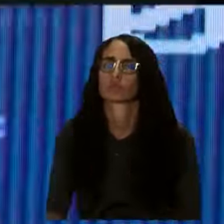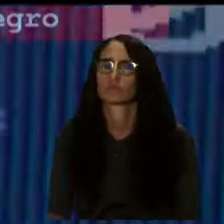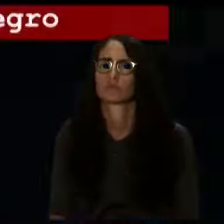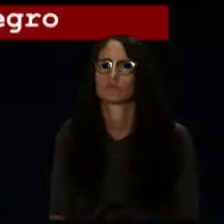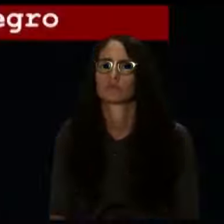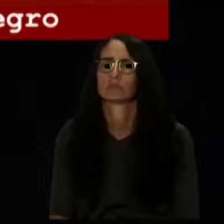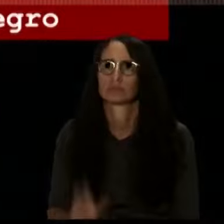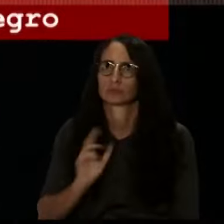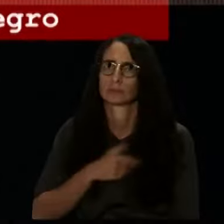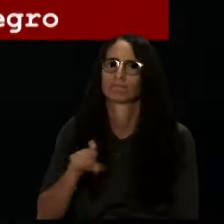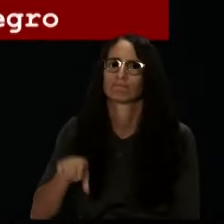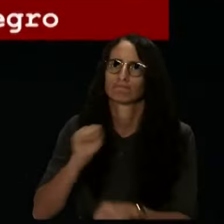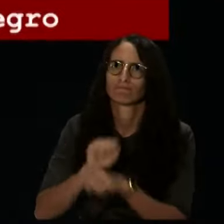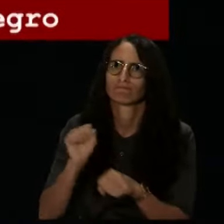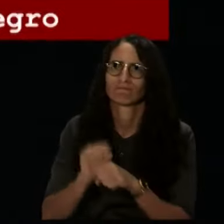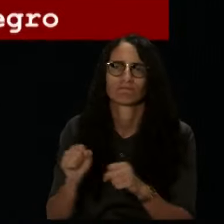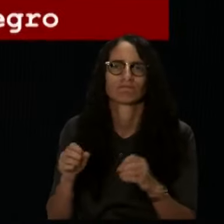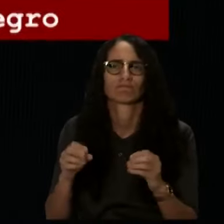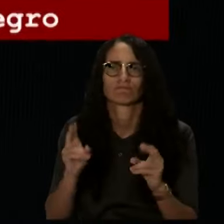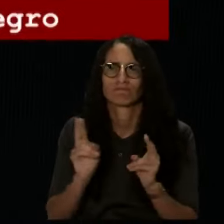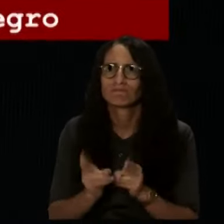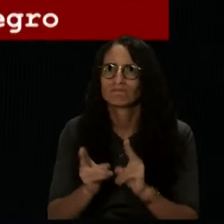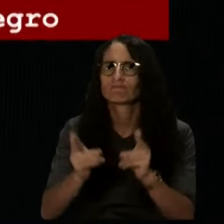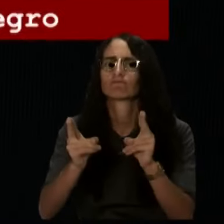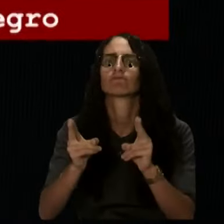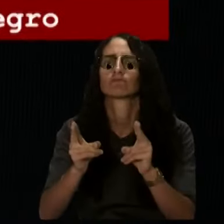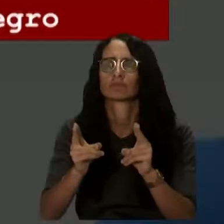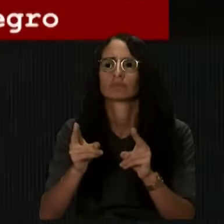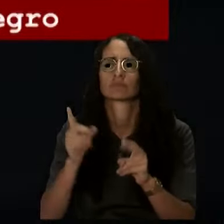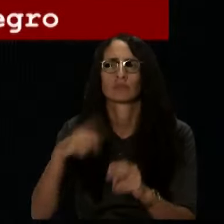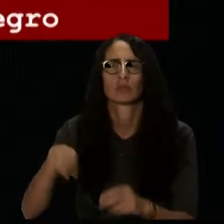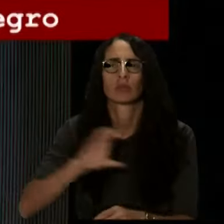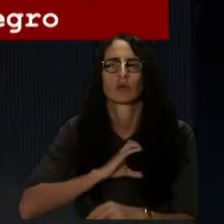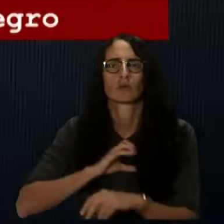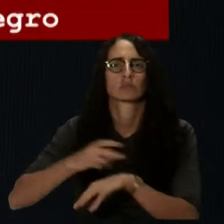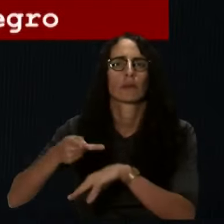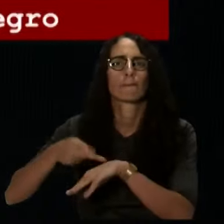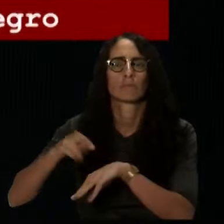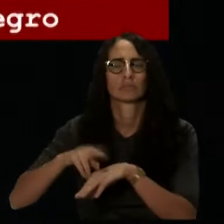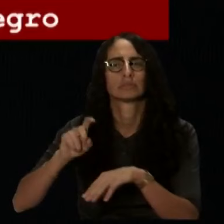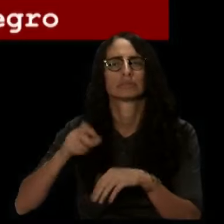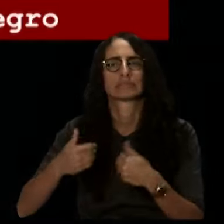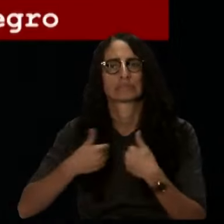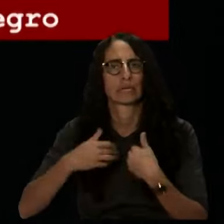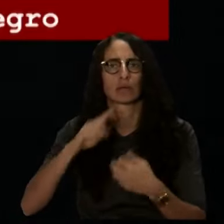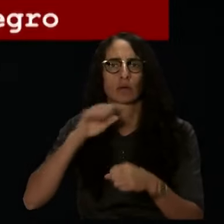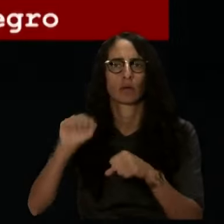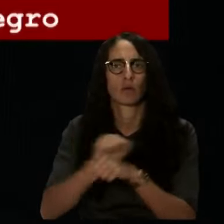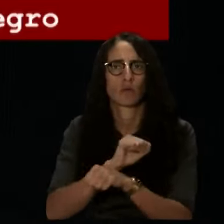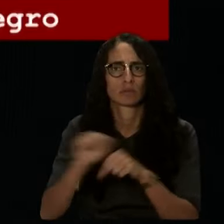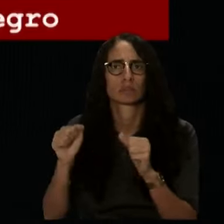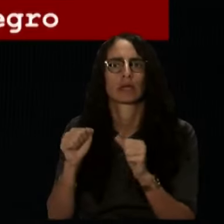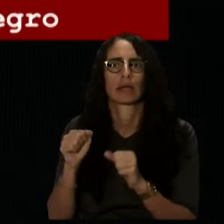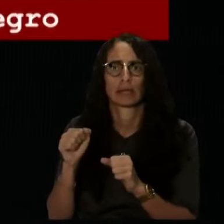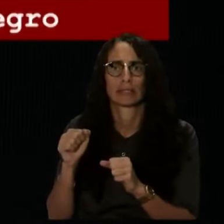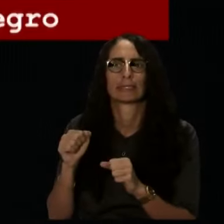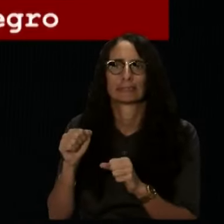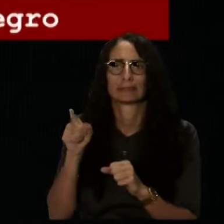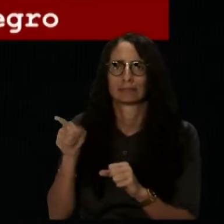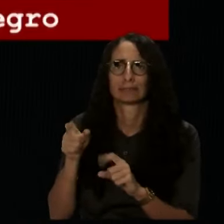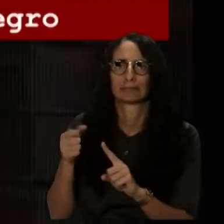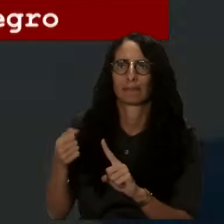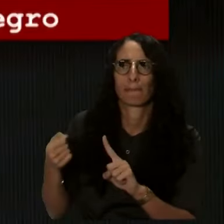debemos trabajarlo Con urgencia debido a que el negociado de la policía de Puerto Rico tiene un compromiso con las víctimas de violencia